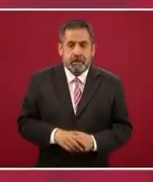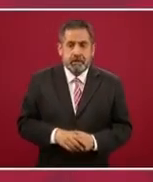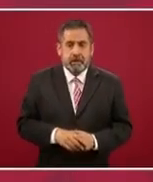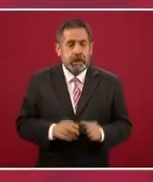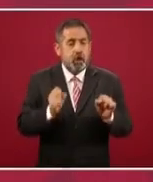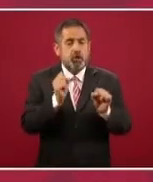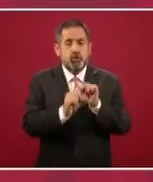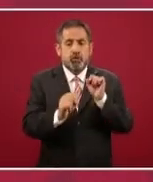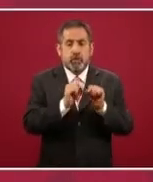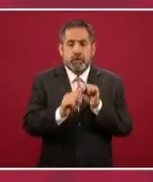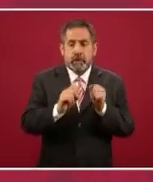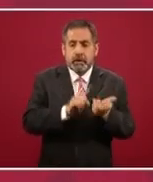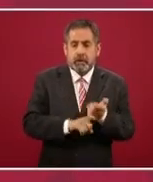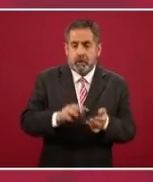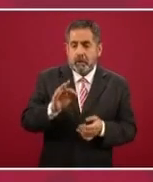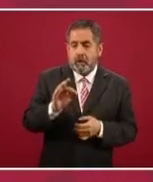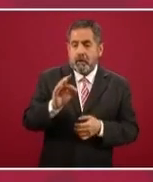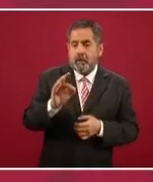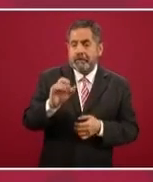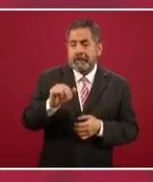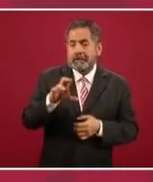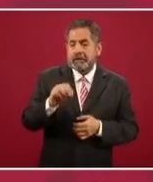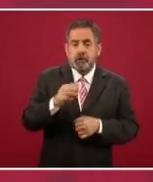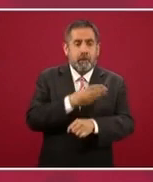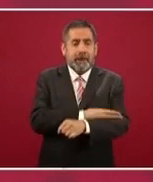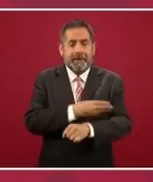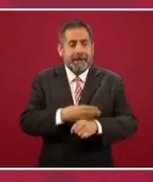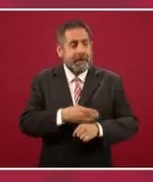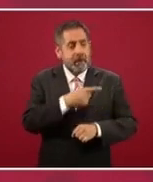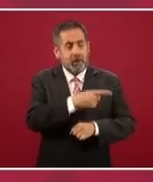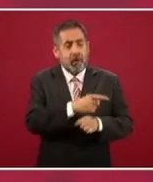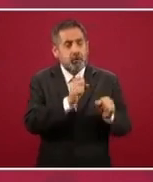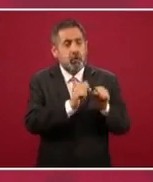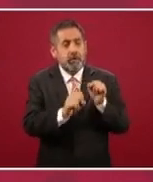sobrino bisnieto de Francisco y Madero.